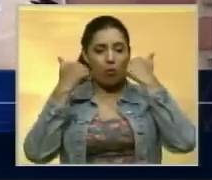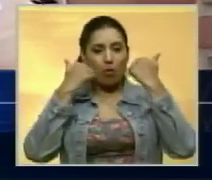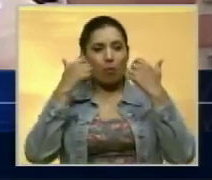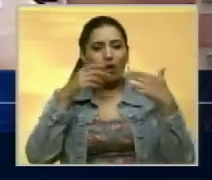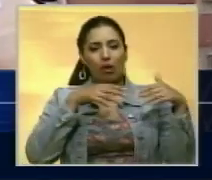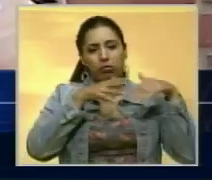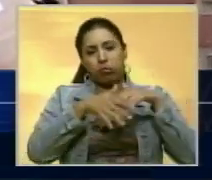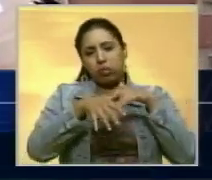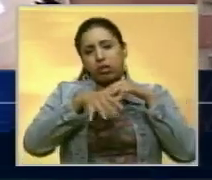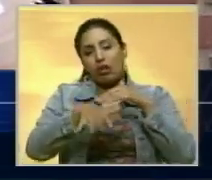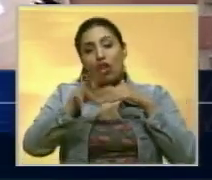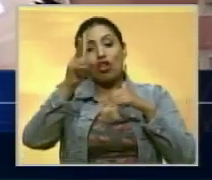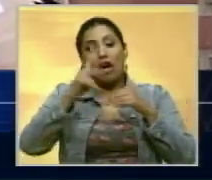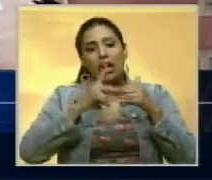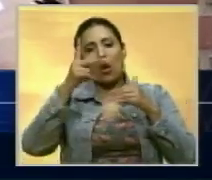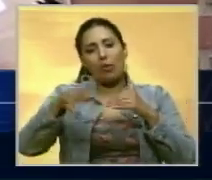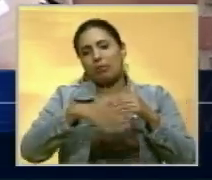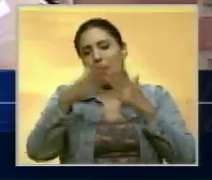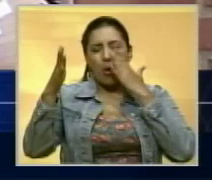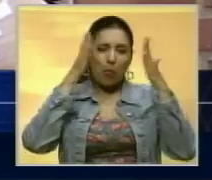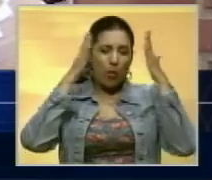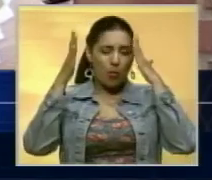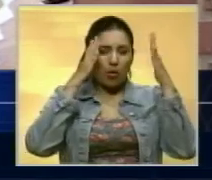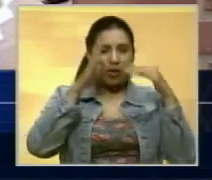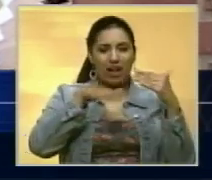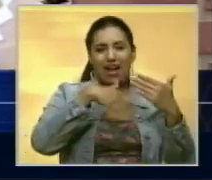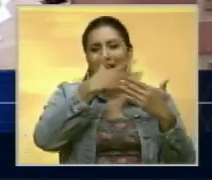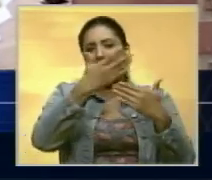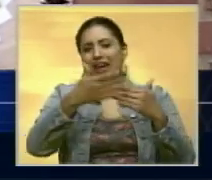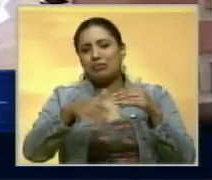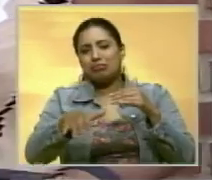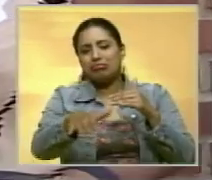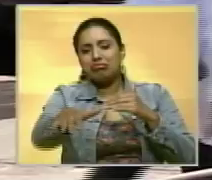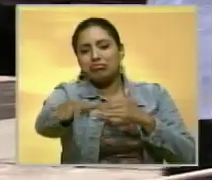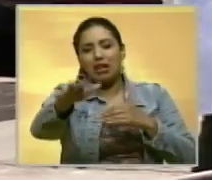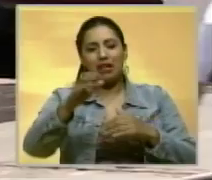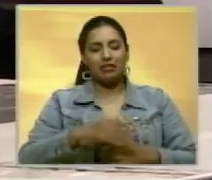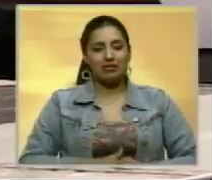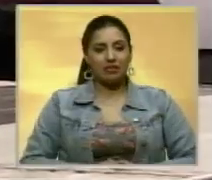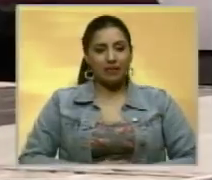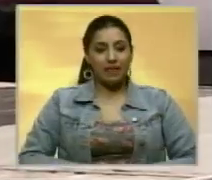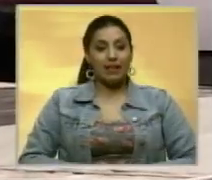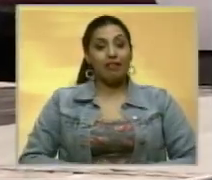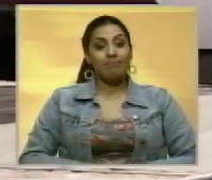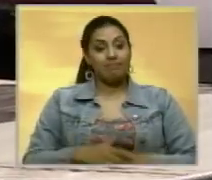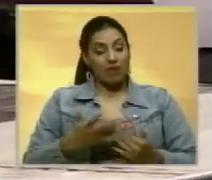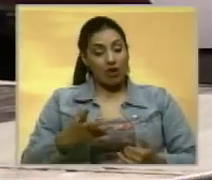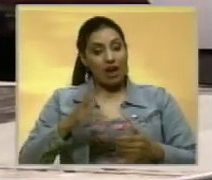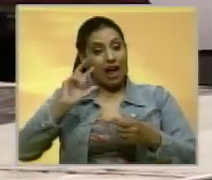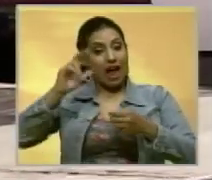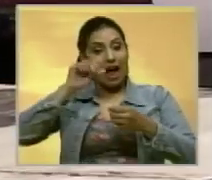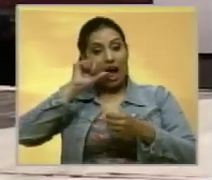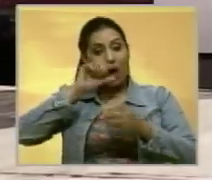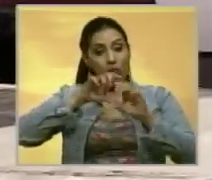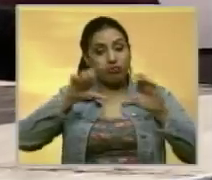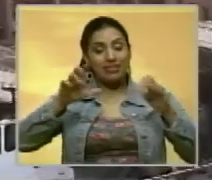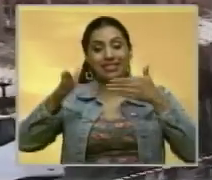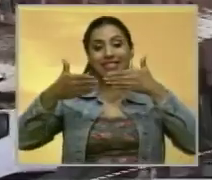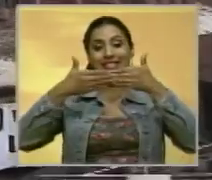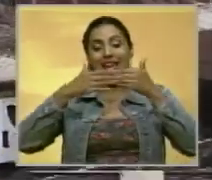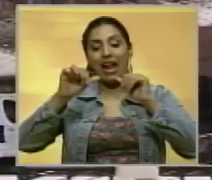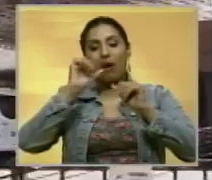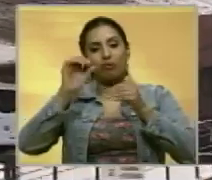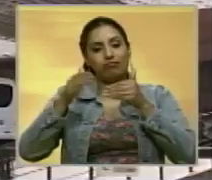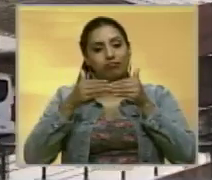había recorrido más de 2 kilómetros, desde Carrasposo hasta la área bajo de Tucupido. La Hidrológica del Caribe cerró el flujo de